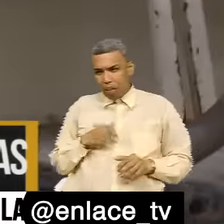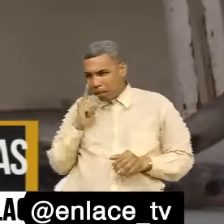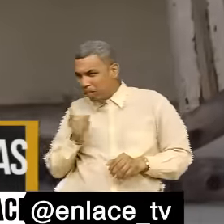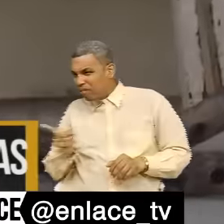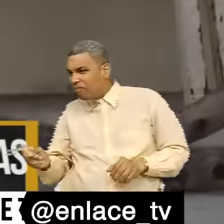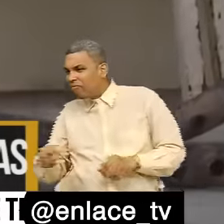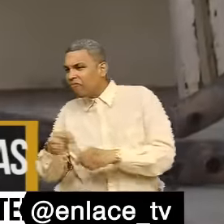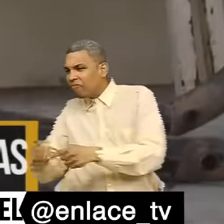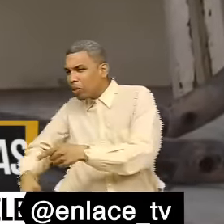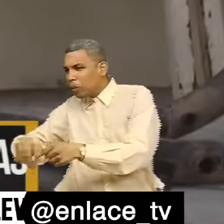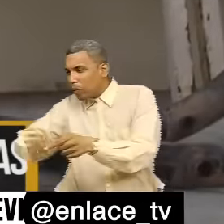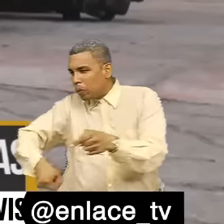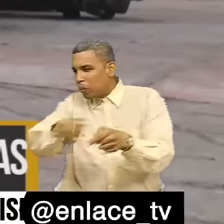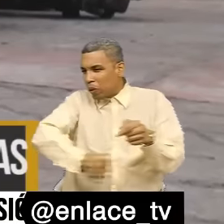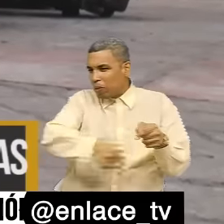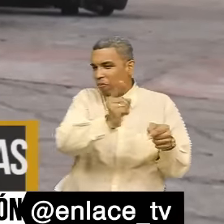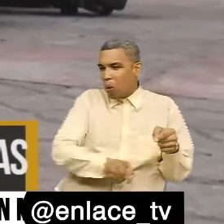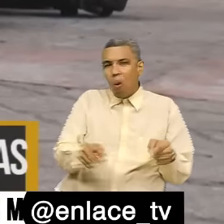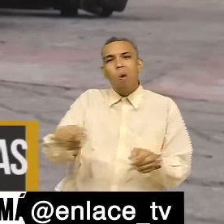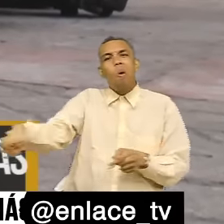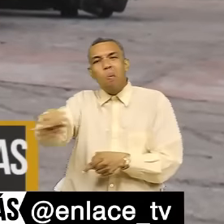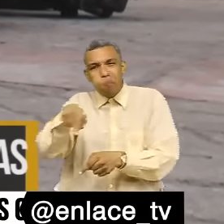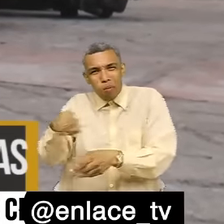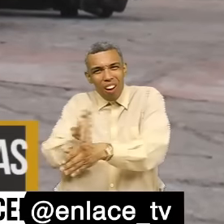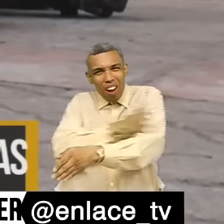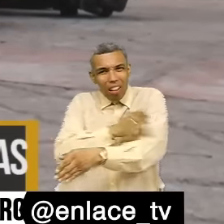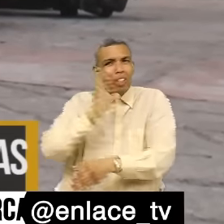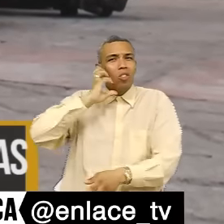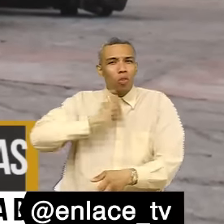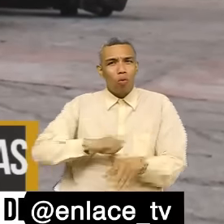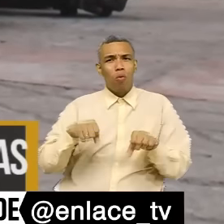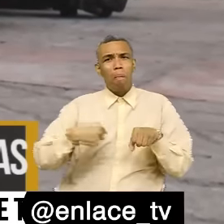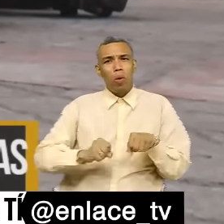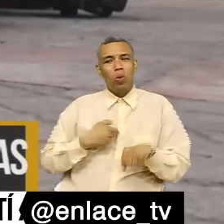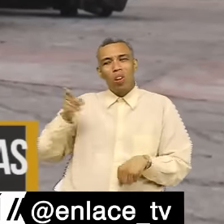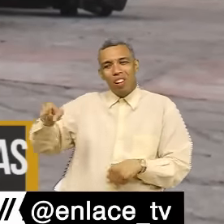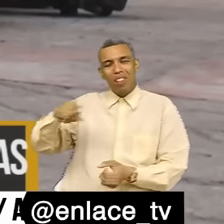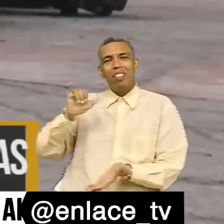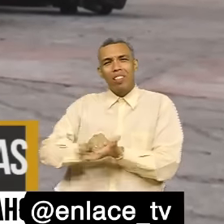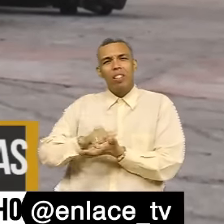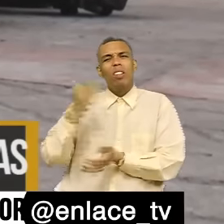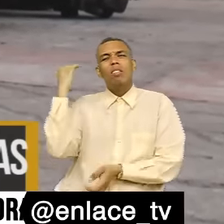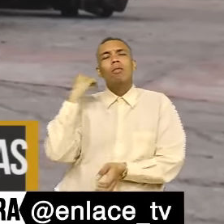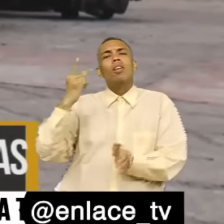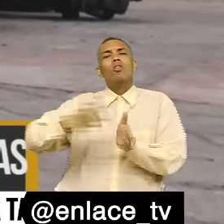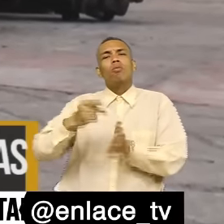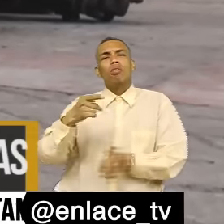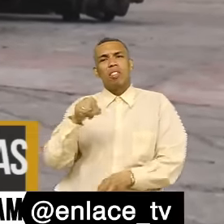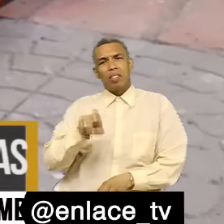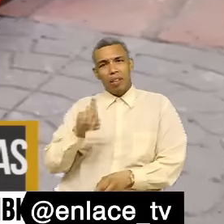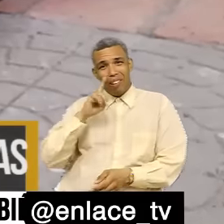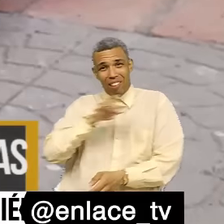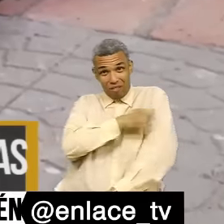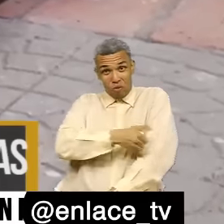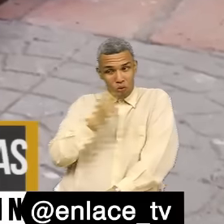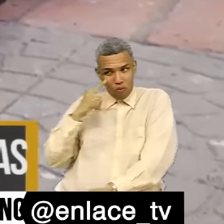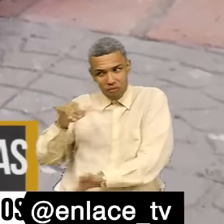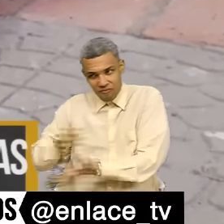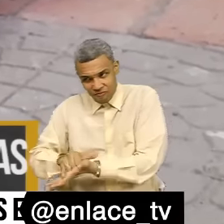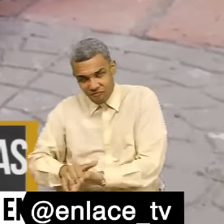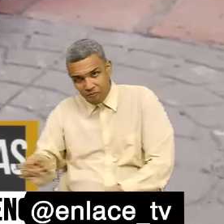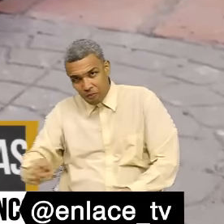son motos o son partes de motos que habían sido hurtadas en el 2016 en ese municipio. Obviamente tiene que